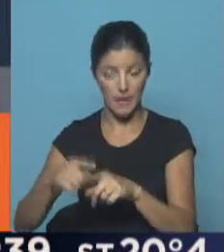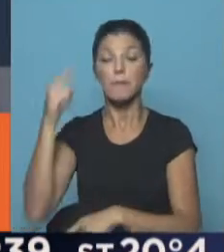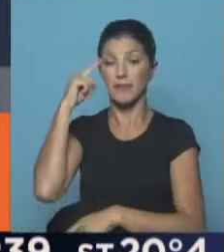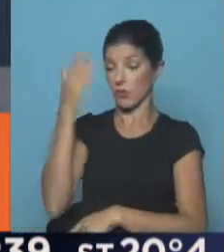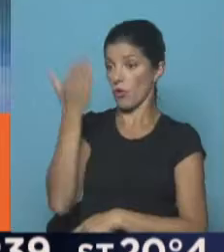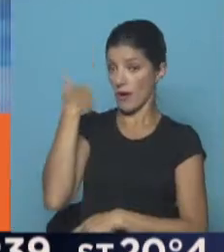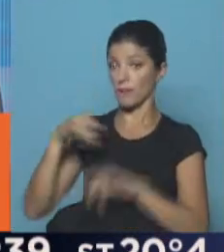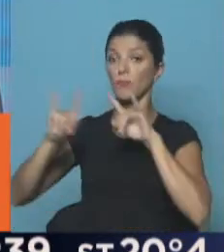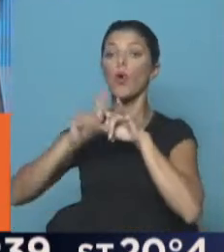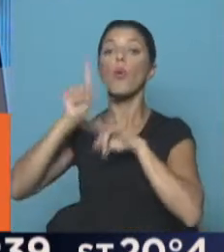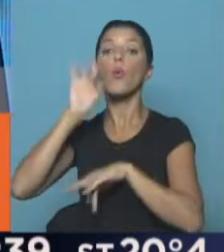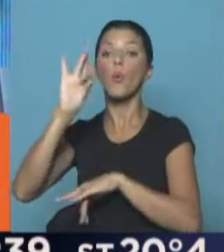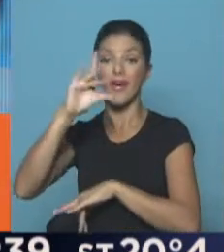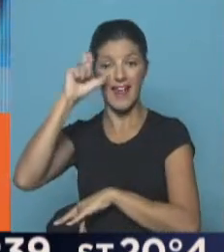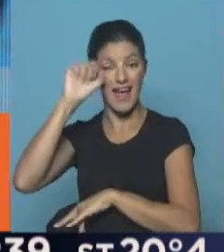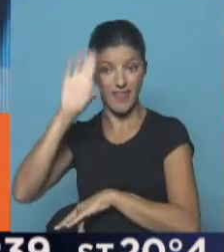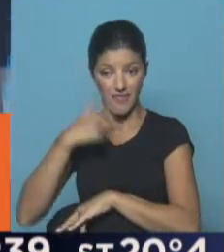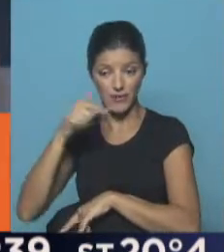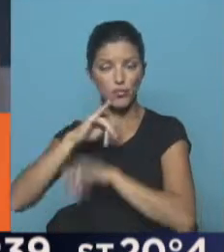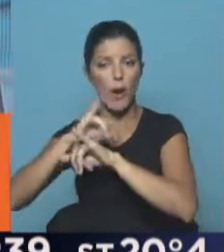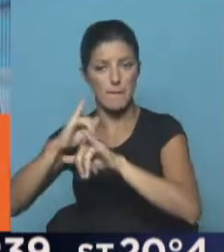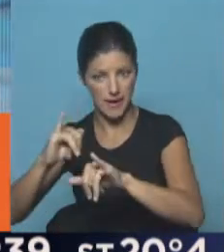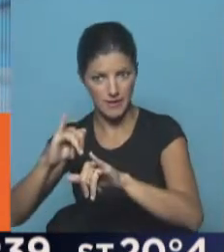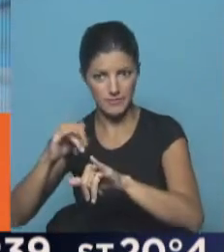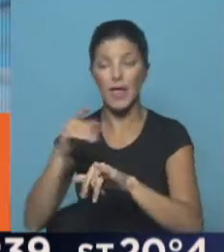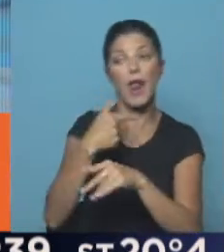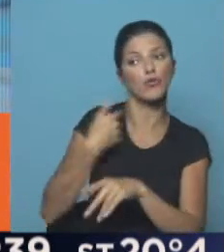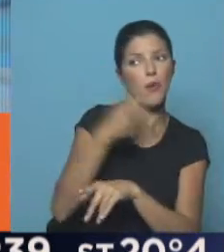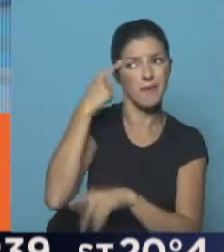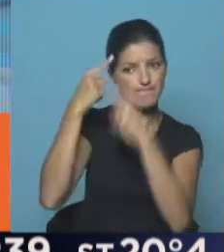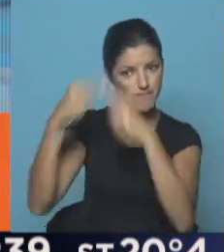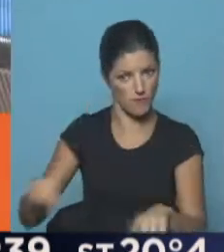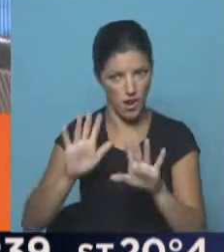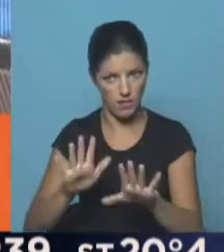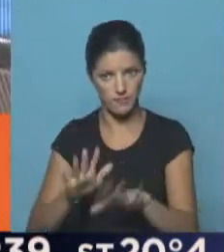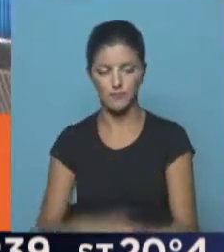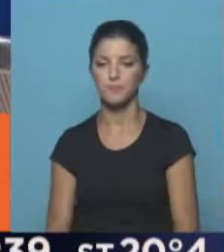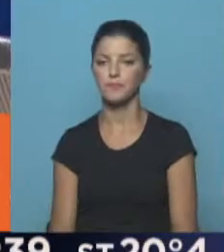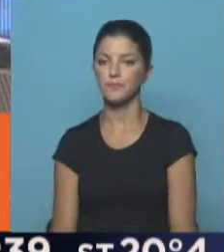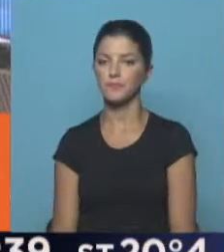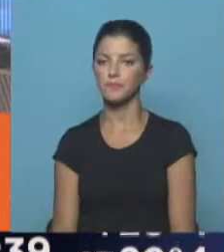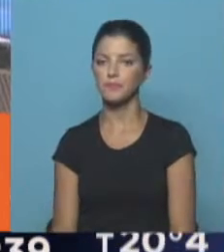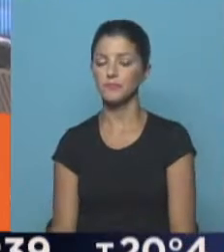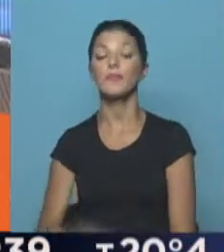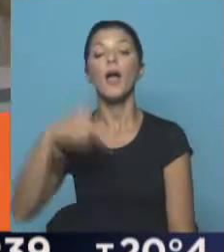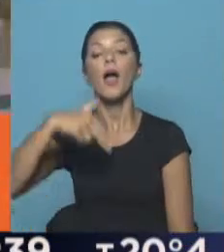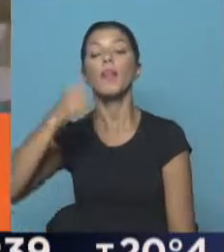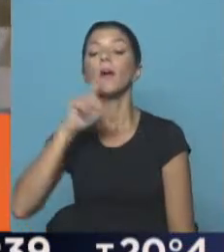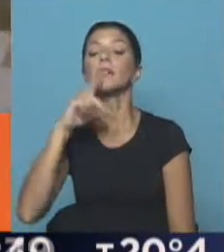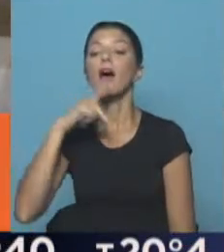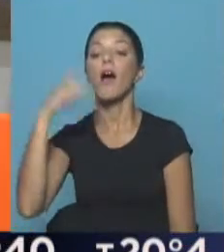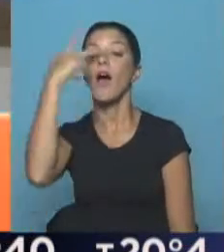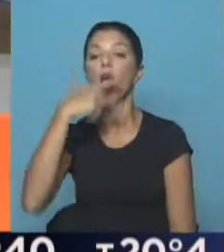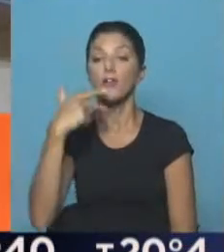electoral. Esa campaña a la cual, después vamos a hablar de esto, contribuyó Erdogan, evidentemente. Exactamente. Natalia, ¿cómo lo ves? No, me parece